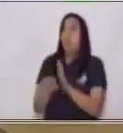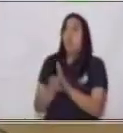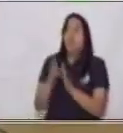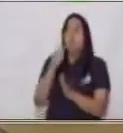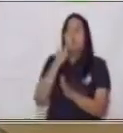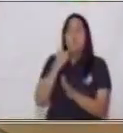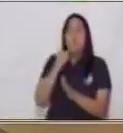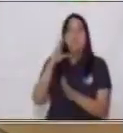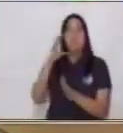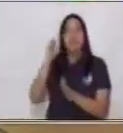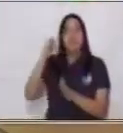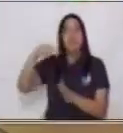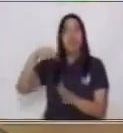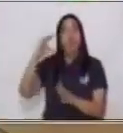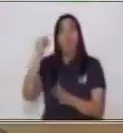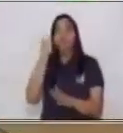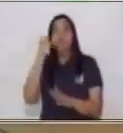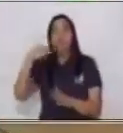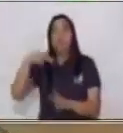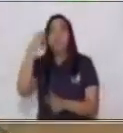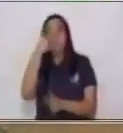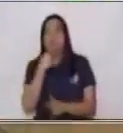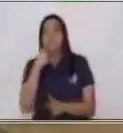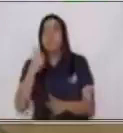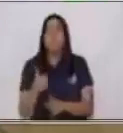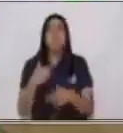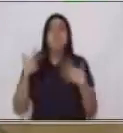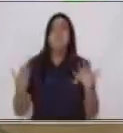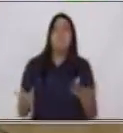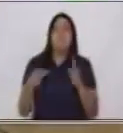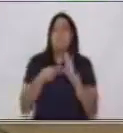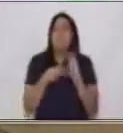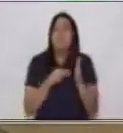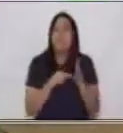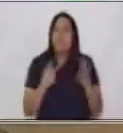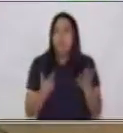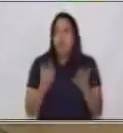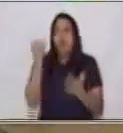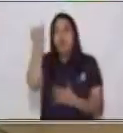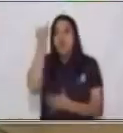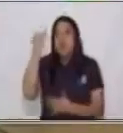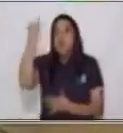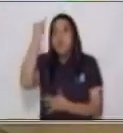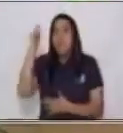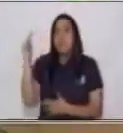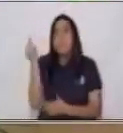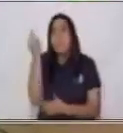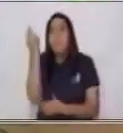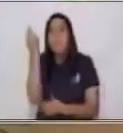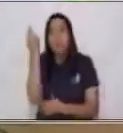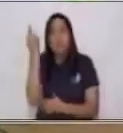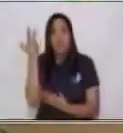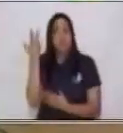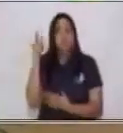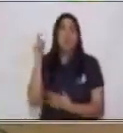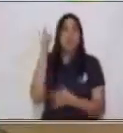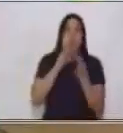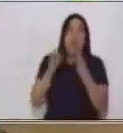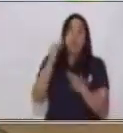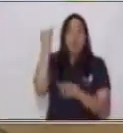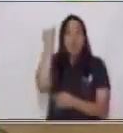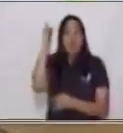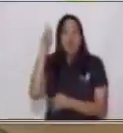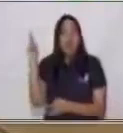recuerdas entre la diferencia de las ideas principales y secundarias, las ideas secundarias amplían, nos dan ejemplos